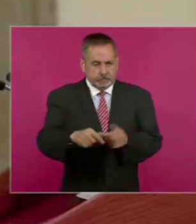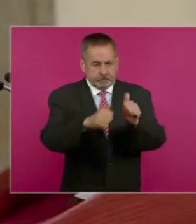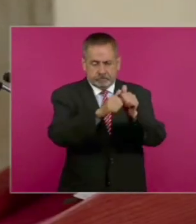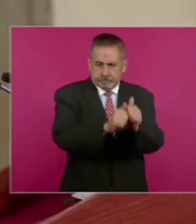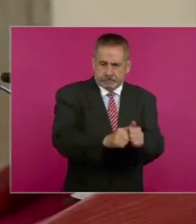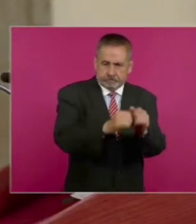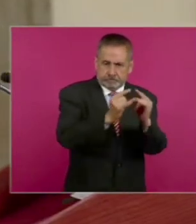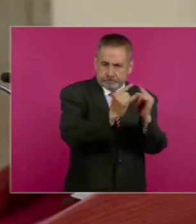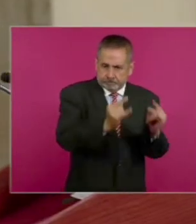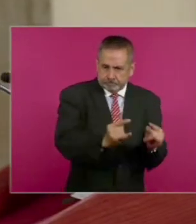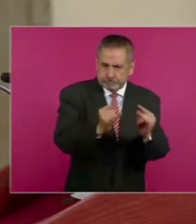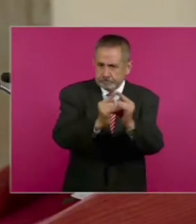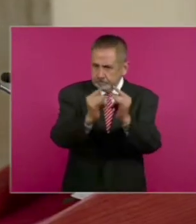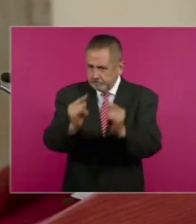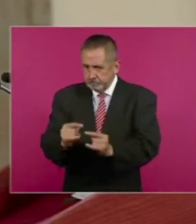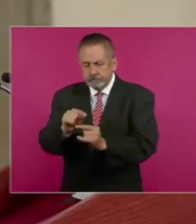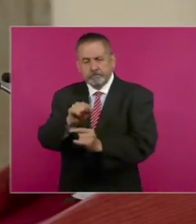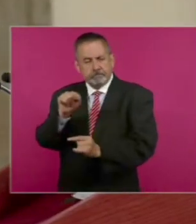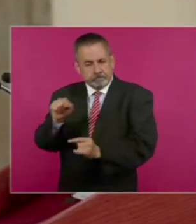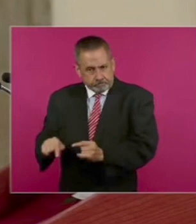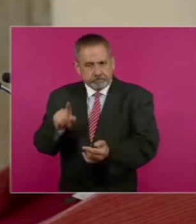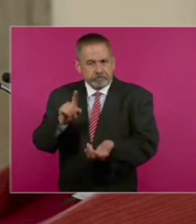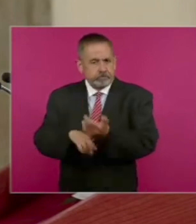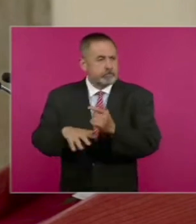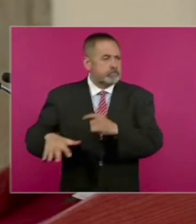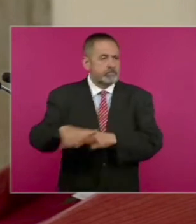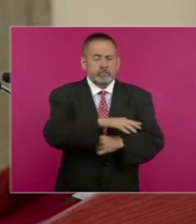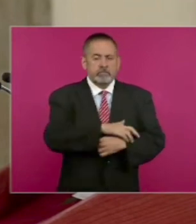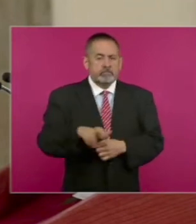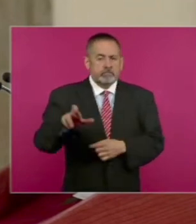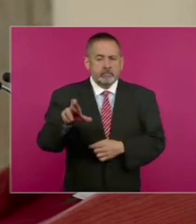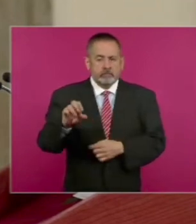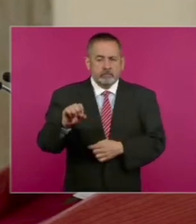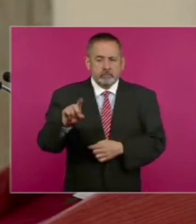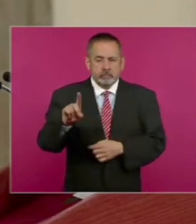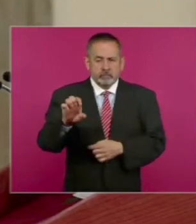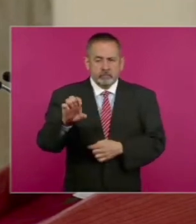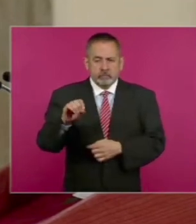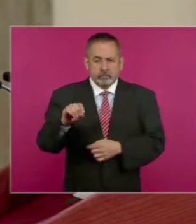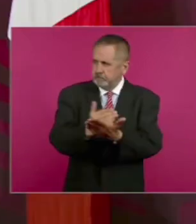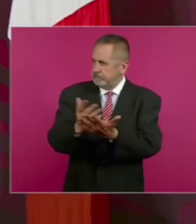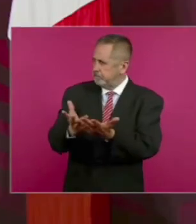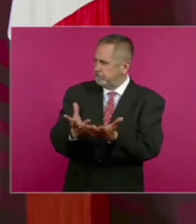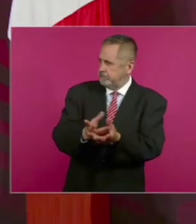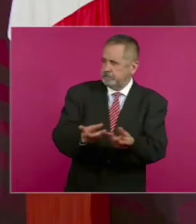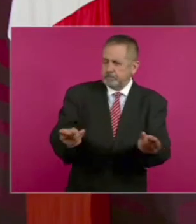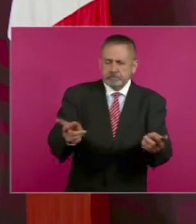permanecerán en el poblado El Rodeo, realizando operaciones.